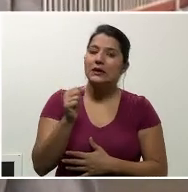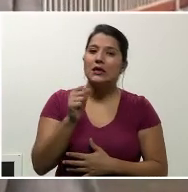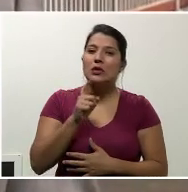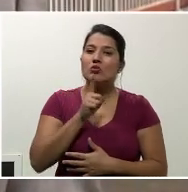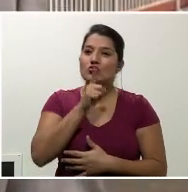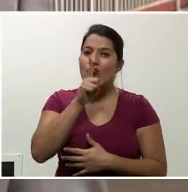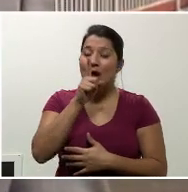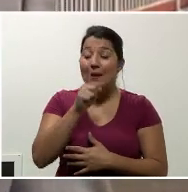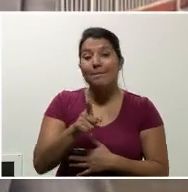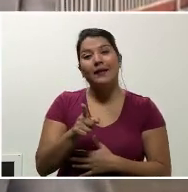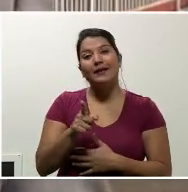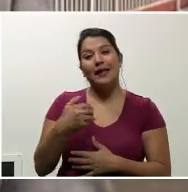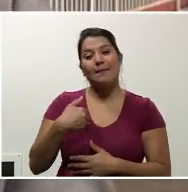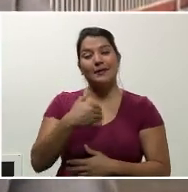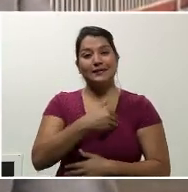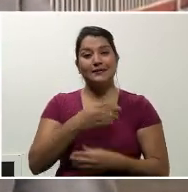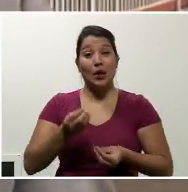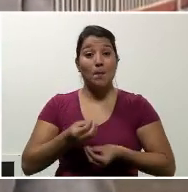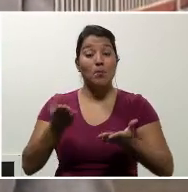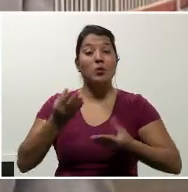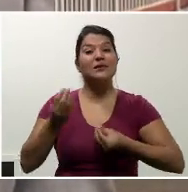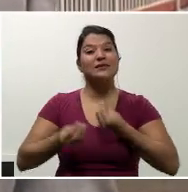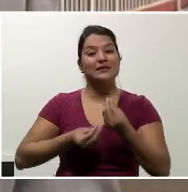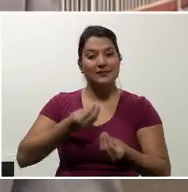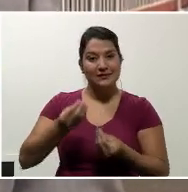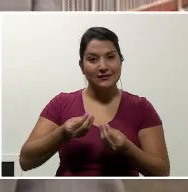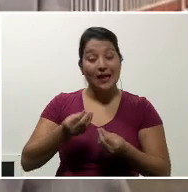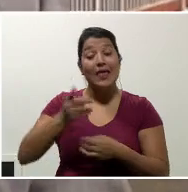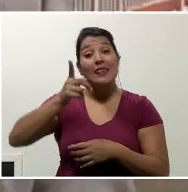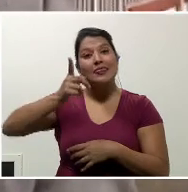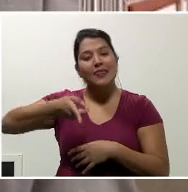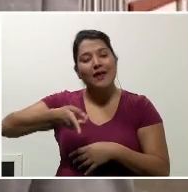el Ministerio Público lo que tiene que hacer es